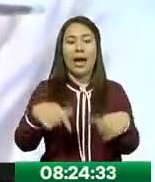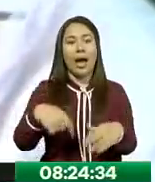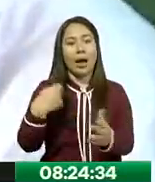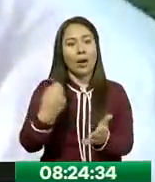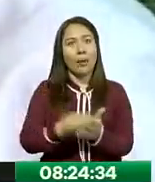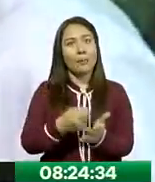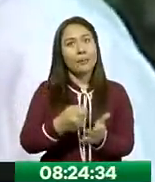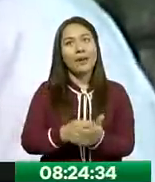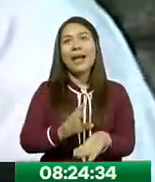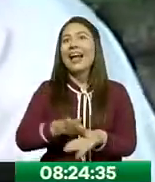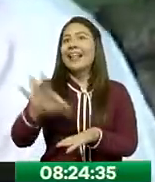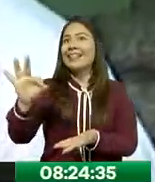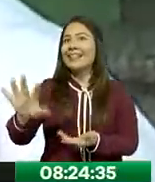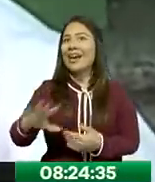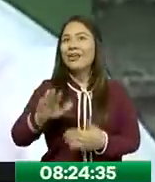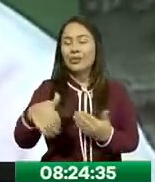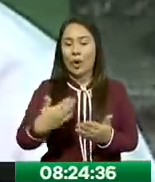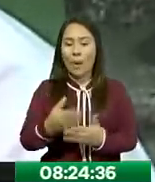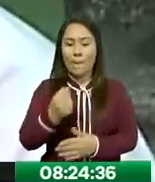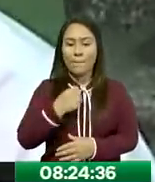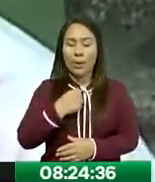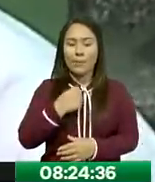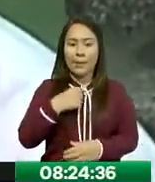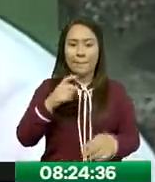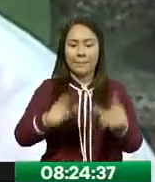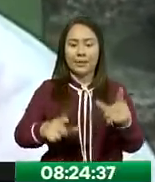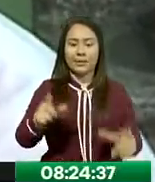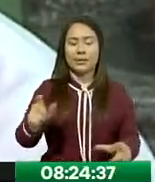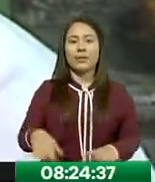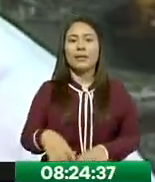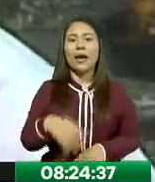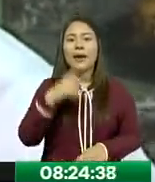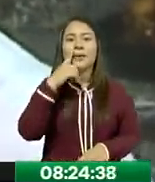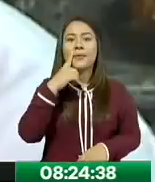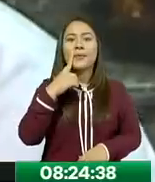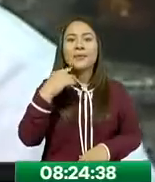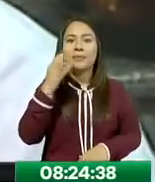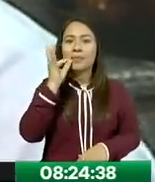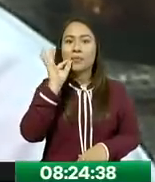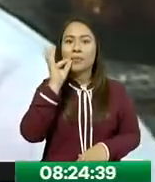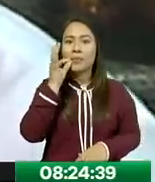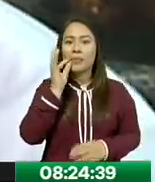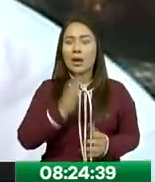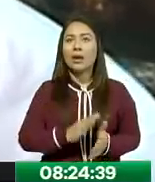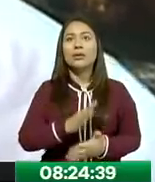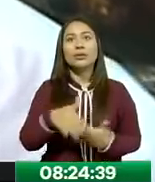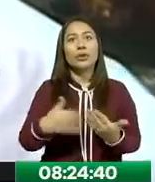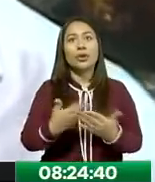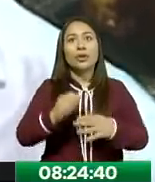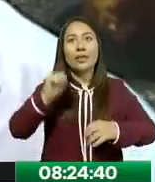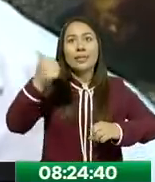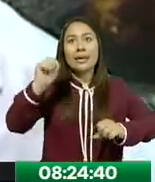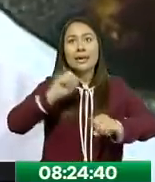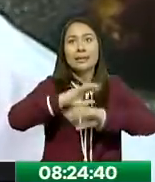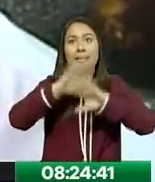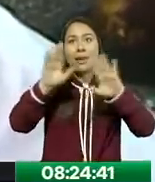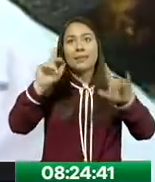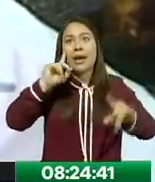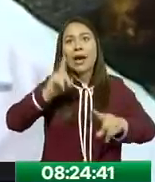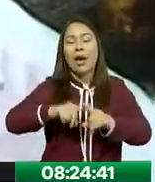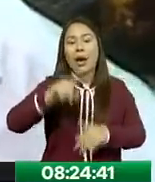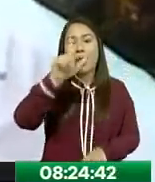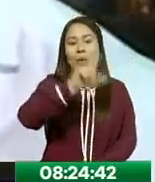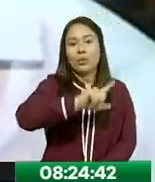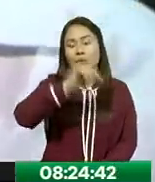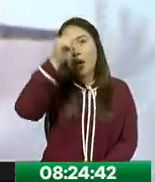guayaquileños, propios, extraños. Bueno, aquí en sí el sabrocito ya está dispuesto desde las 7:30 de la mañana en adelante, de lunes a domingo.